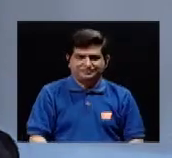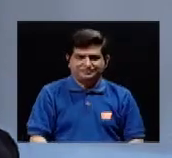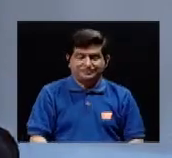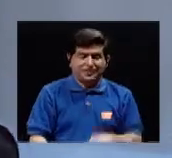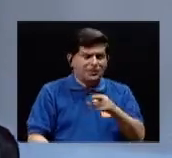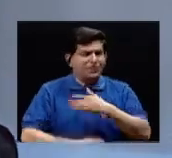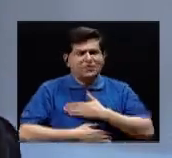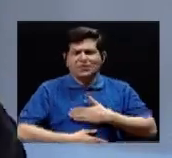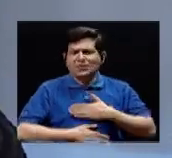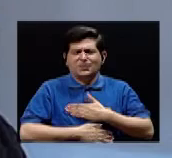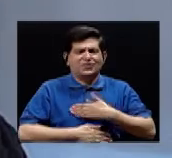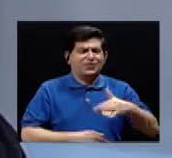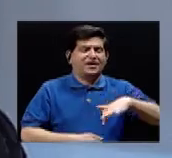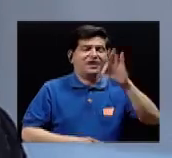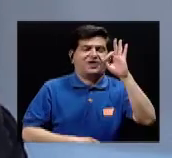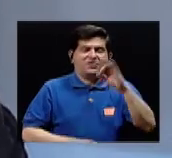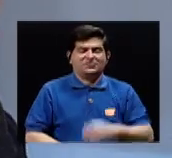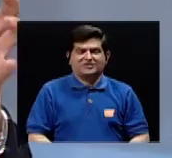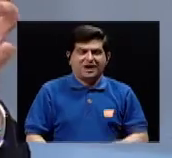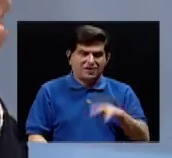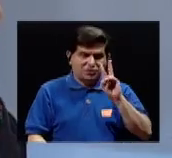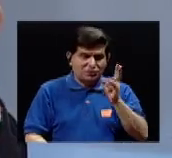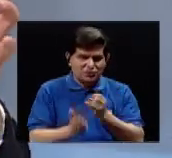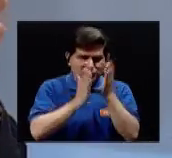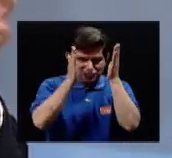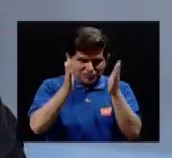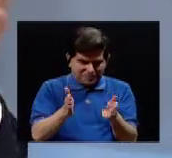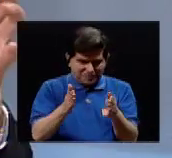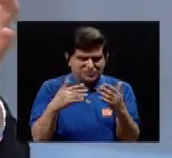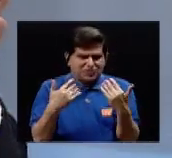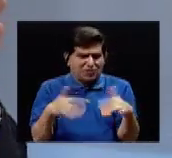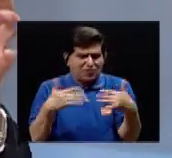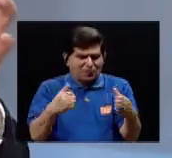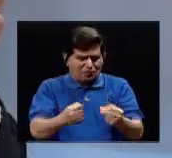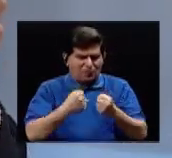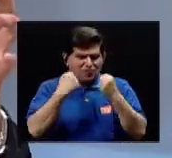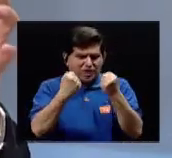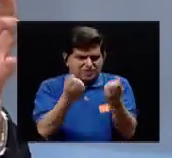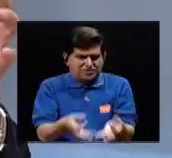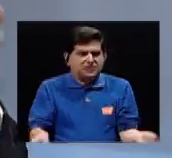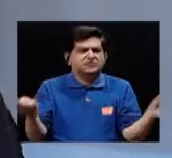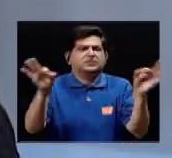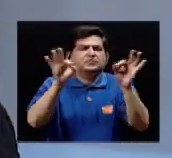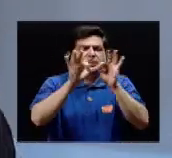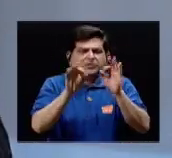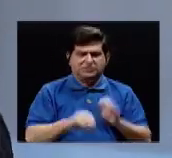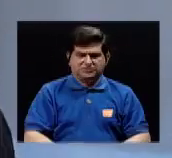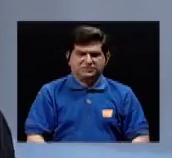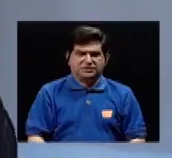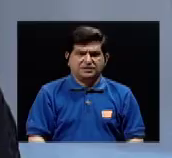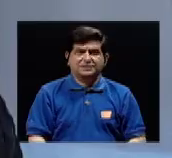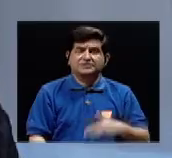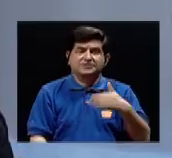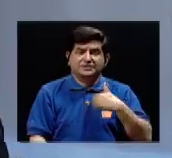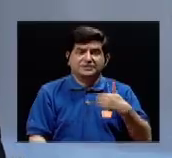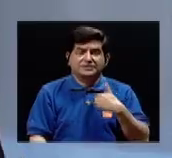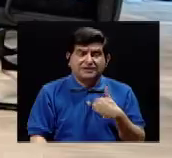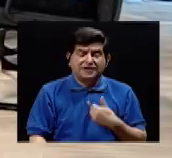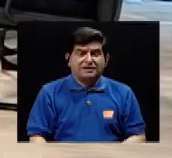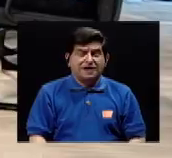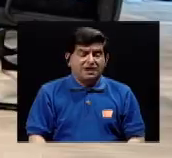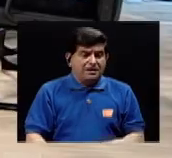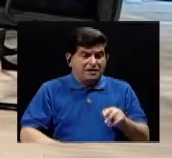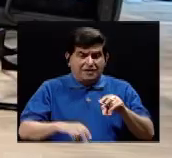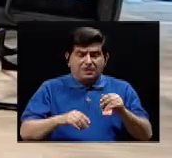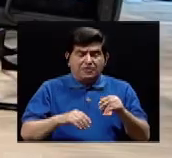fue delicioso encontrar a dos investigadores tan fuertes y tan importantes con una